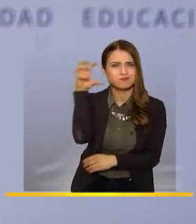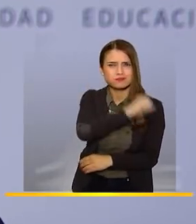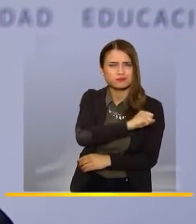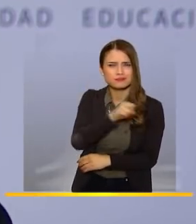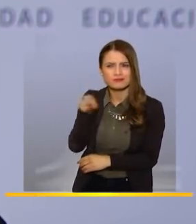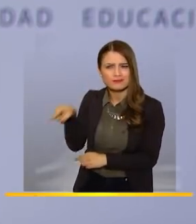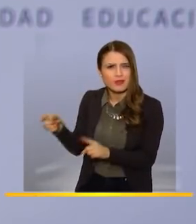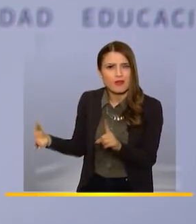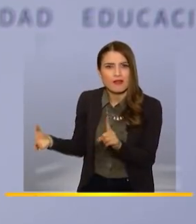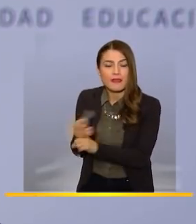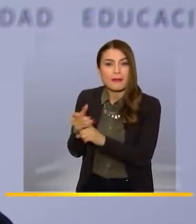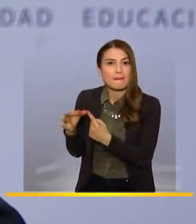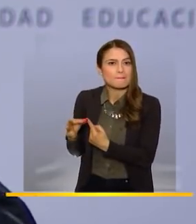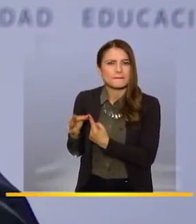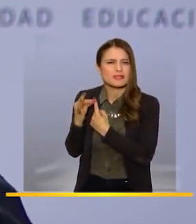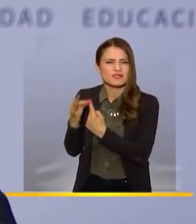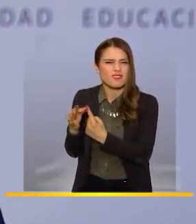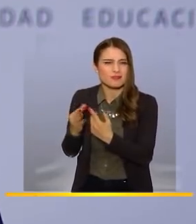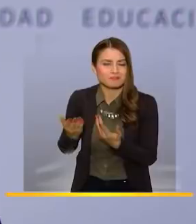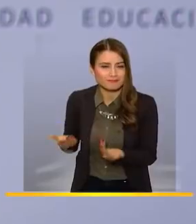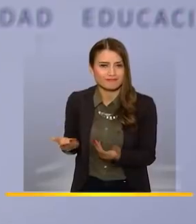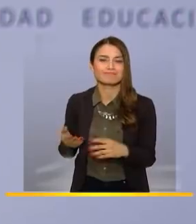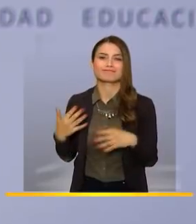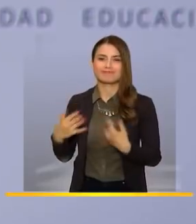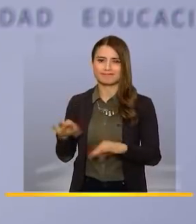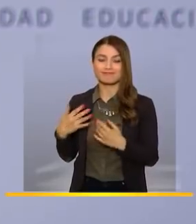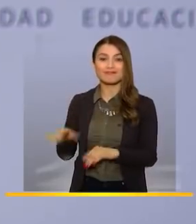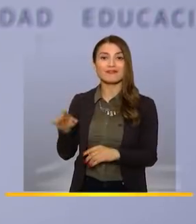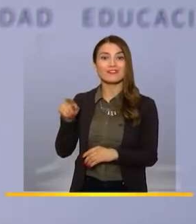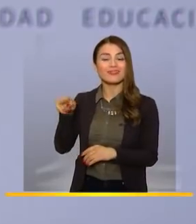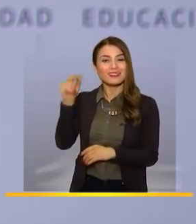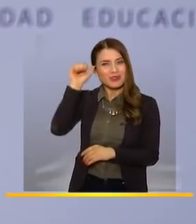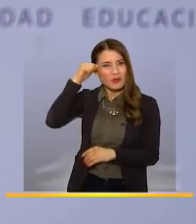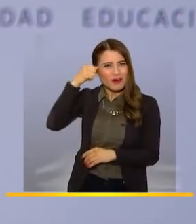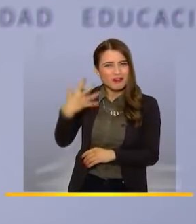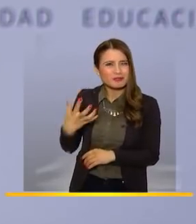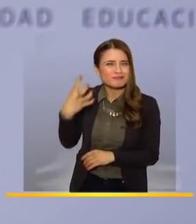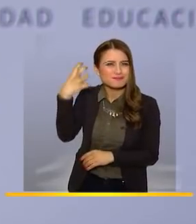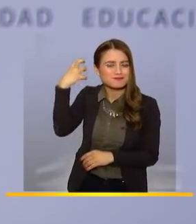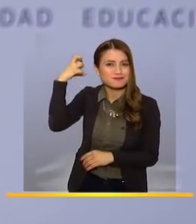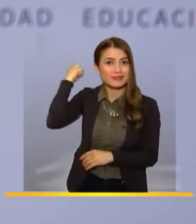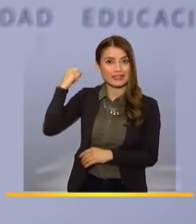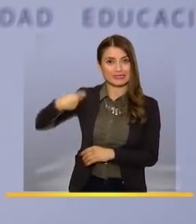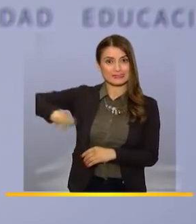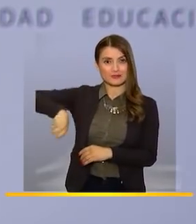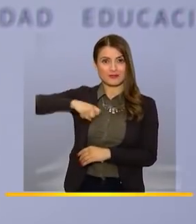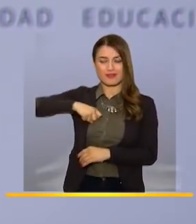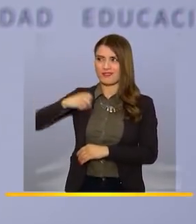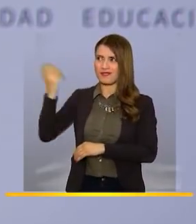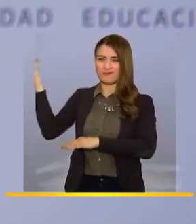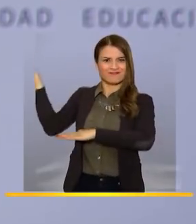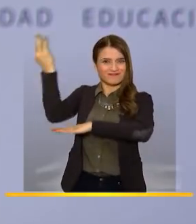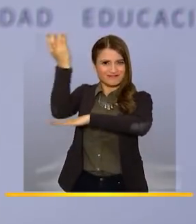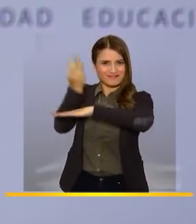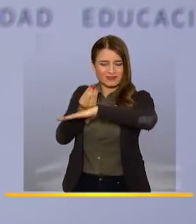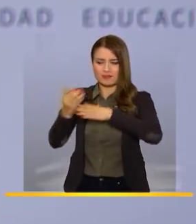más importante, del más importante naufragio colonial, que es el Galeón San José.